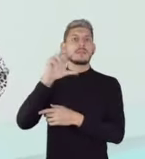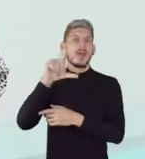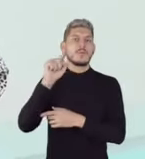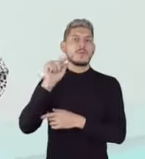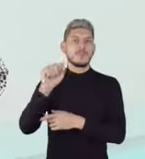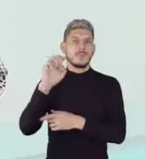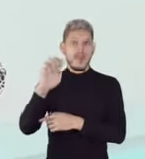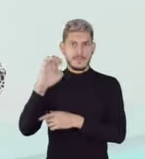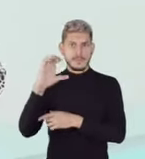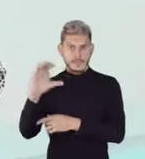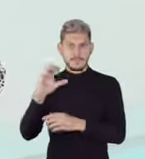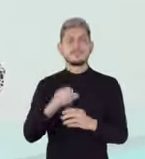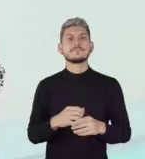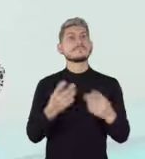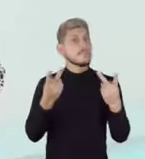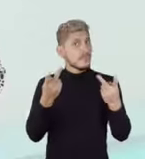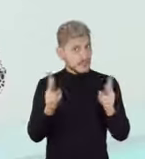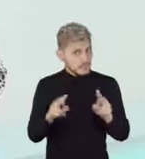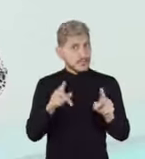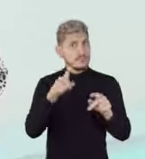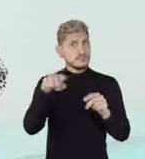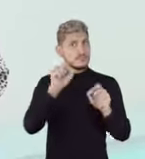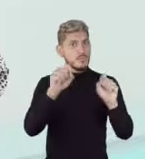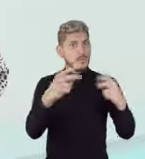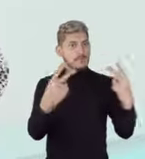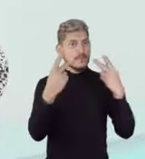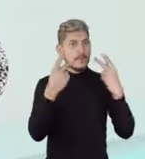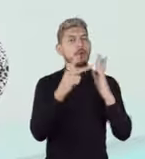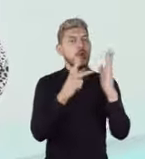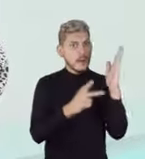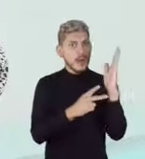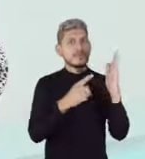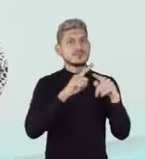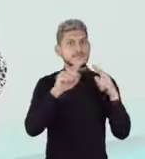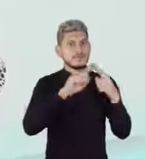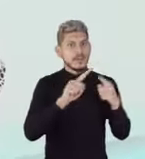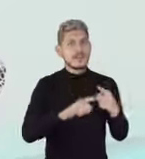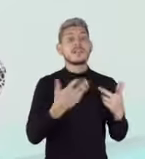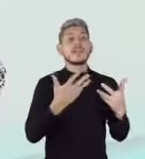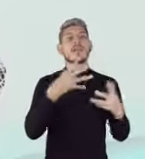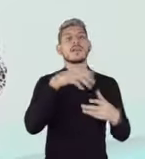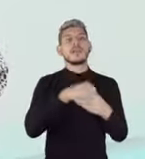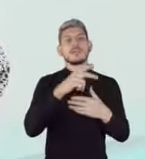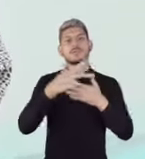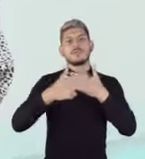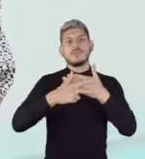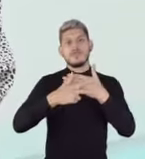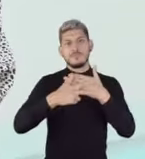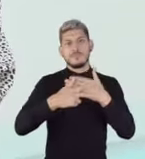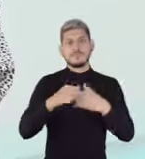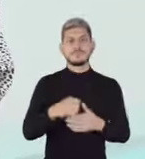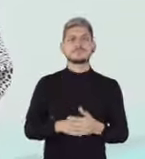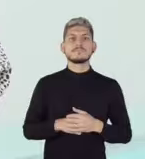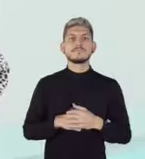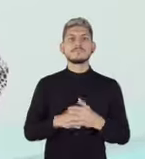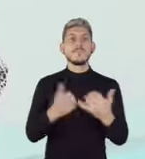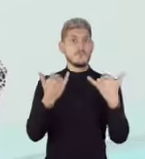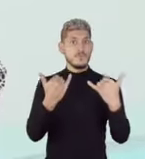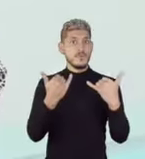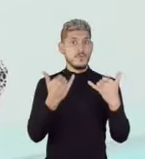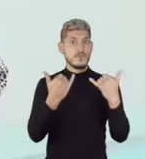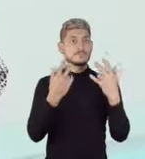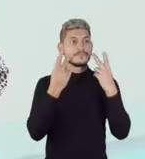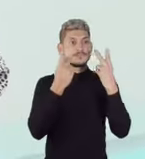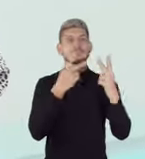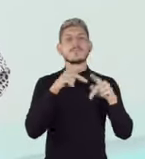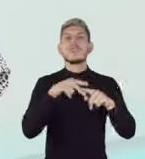www.ciudadcapital.es, así como pueden escuchar y mirar nuestros programas a través de YouTube HD. El día de hoy vamos entonces a